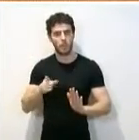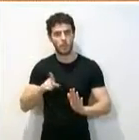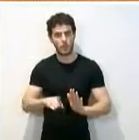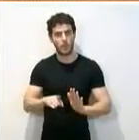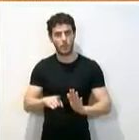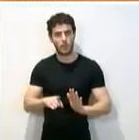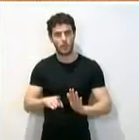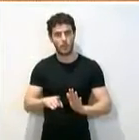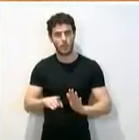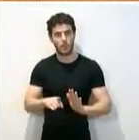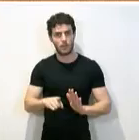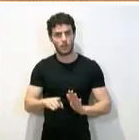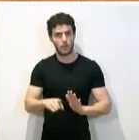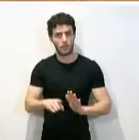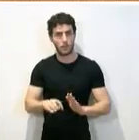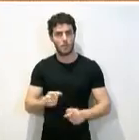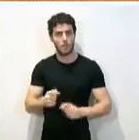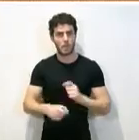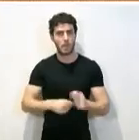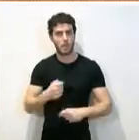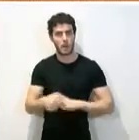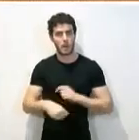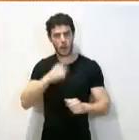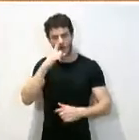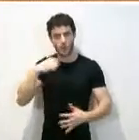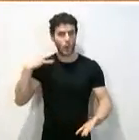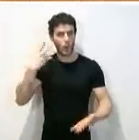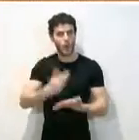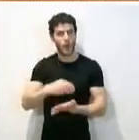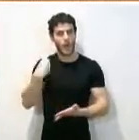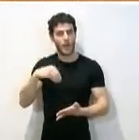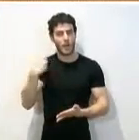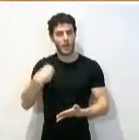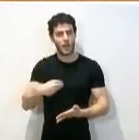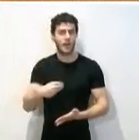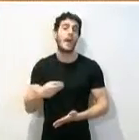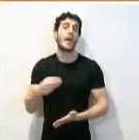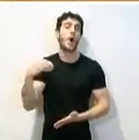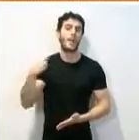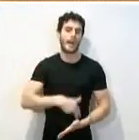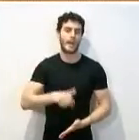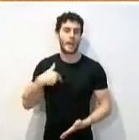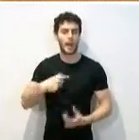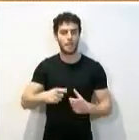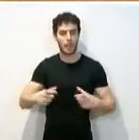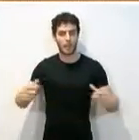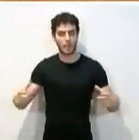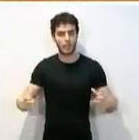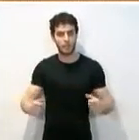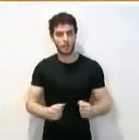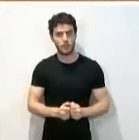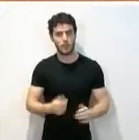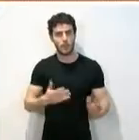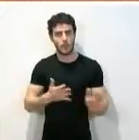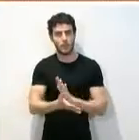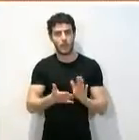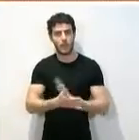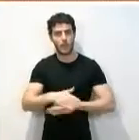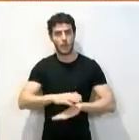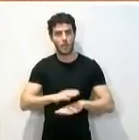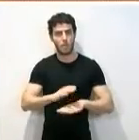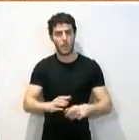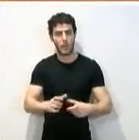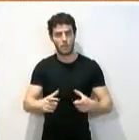alza que lleva experimentando en los últimos años entre los adolescentes y los jóvenes. En la raíz de la explicación para este crecimiento de las